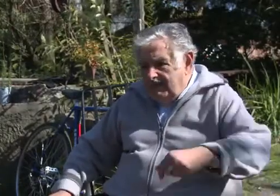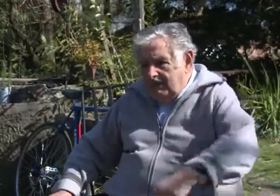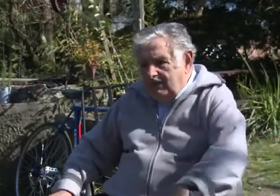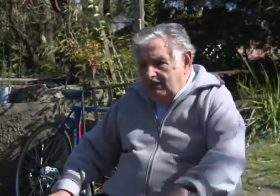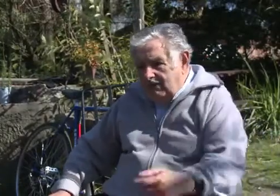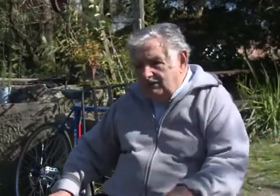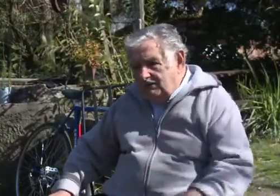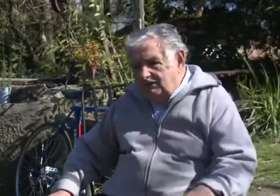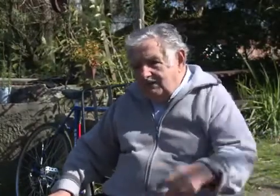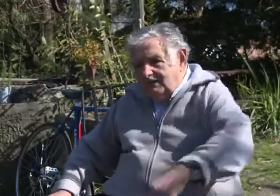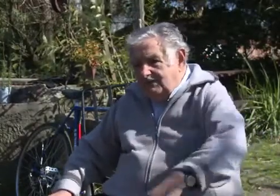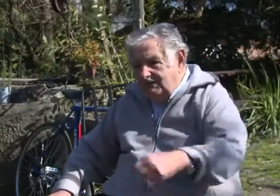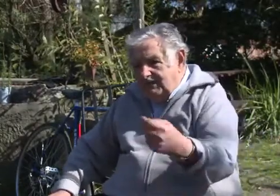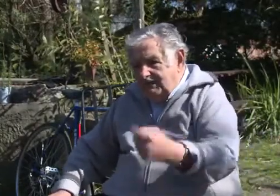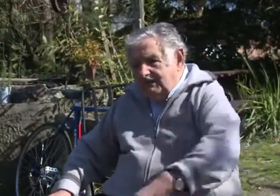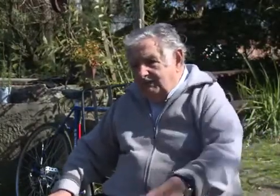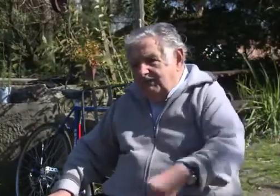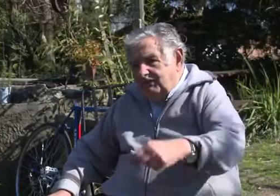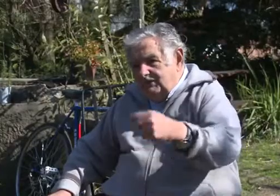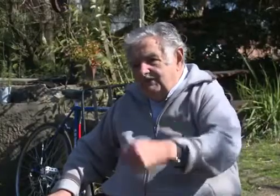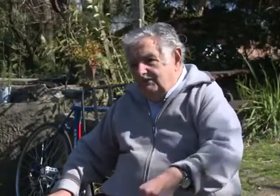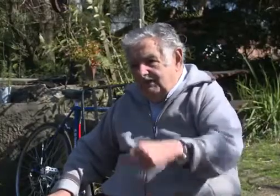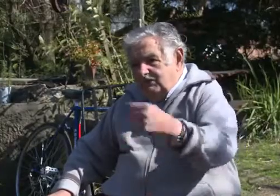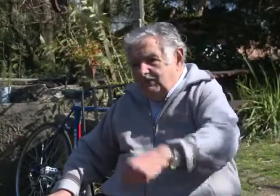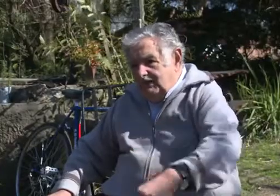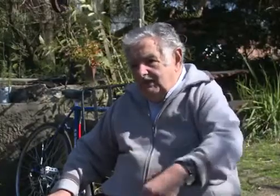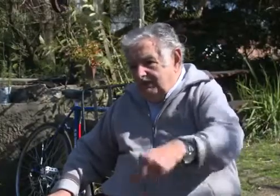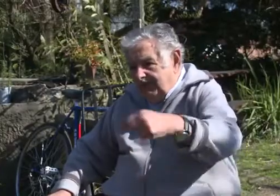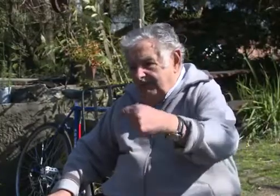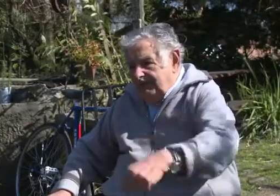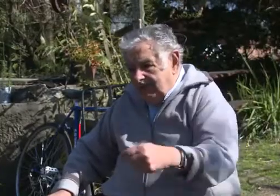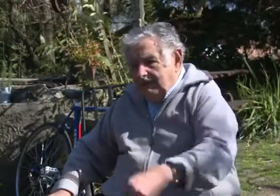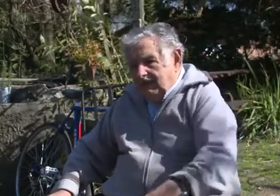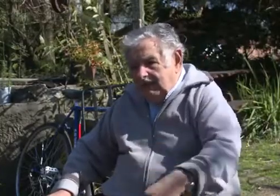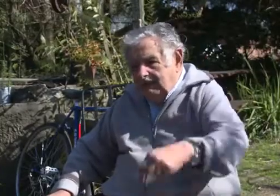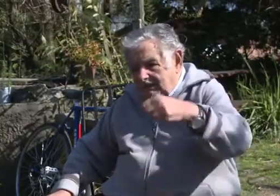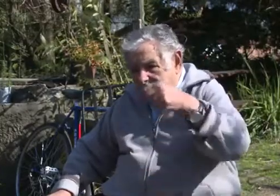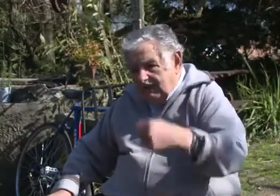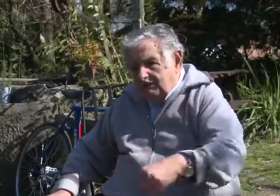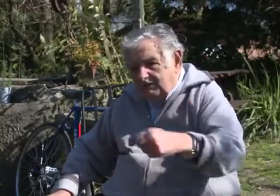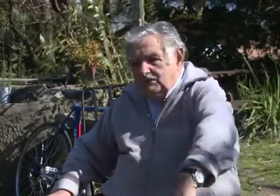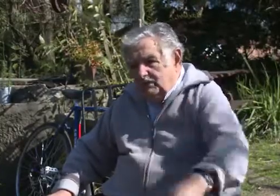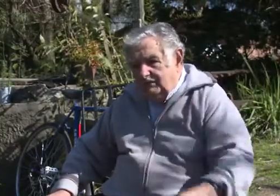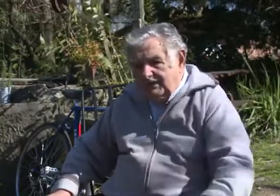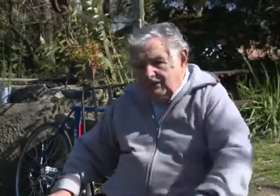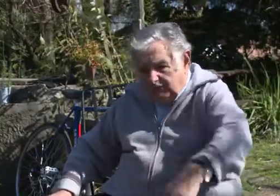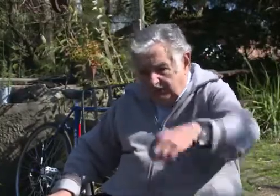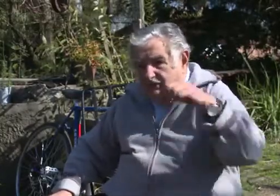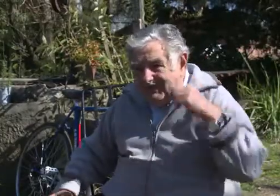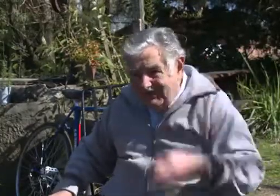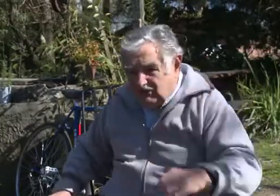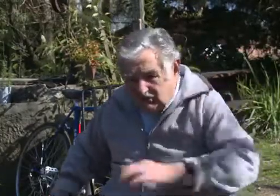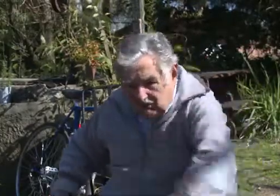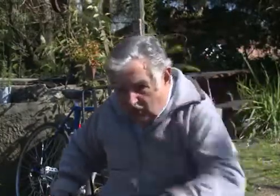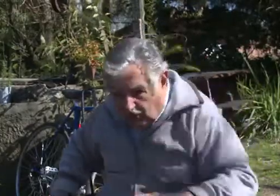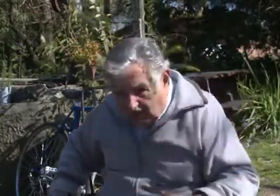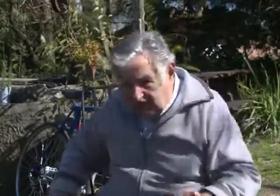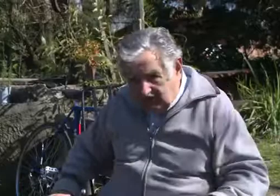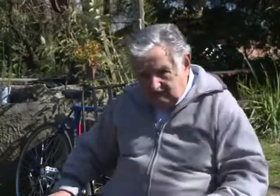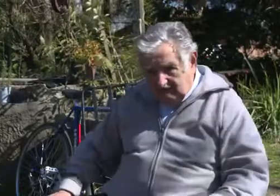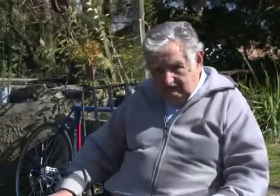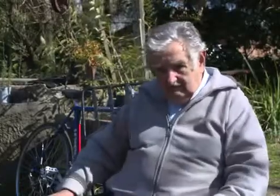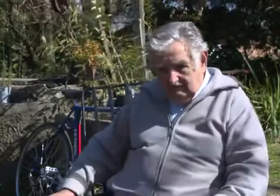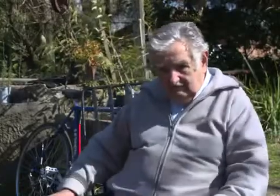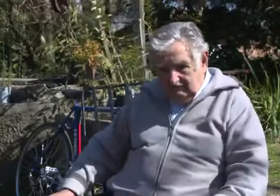Y hay pilas de laboratorios que quieren invertir para producir marihuana y experimentar acá y sacar productos médicos, pero derecho, no